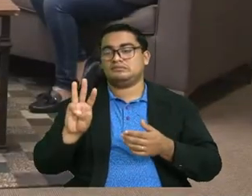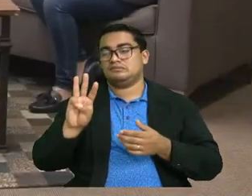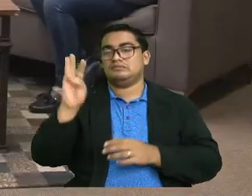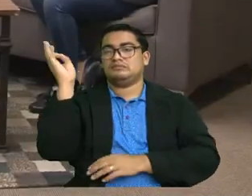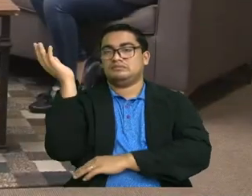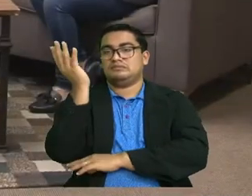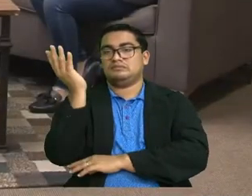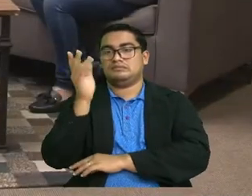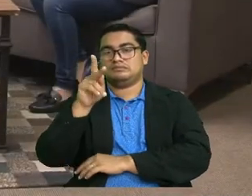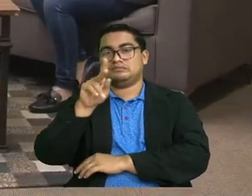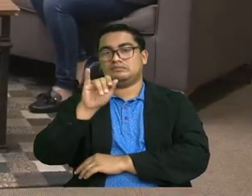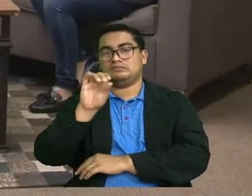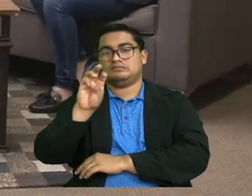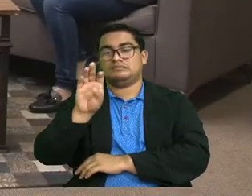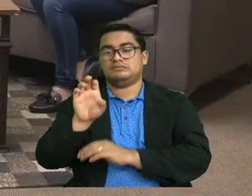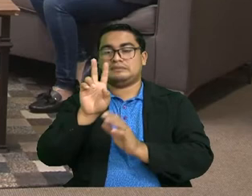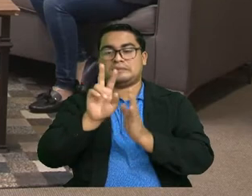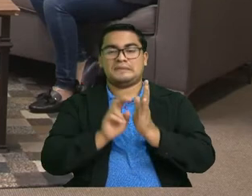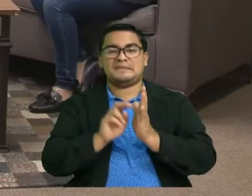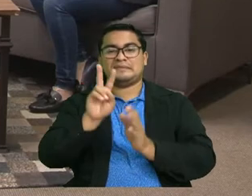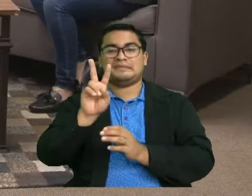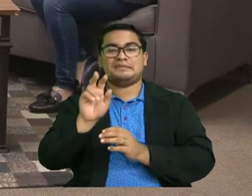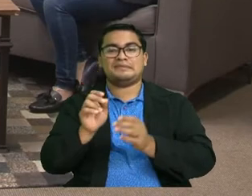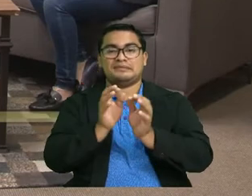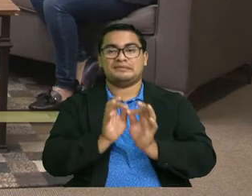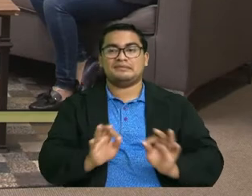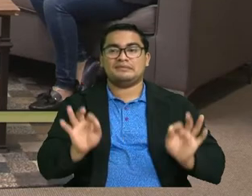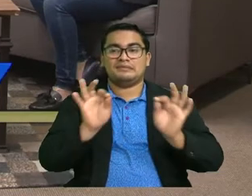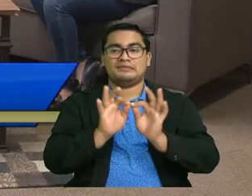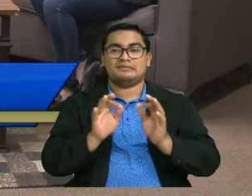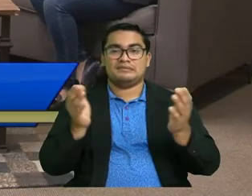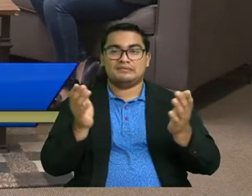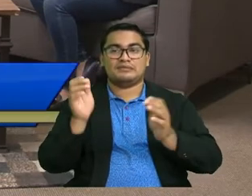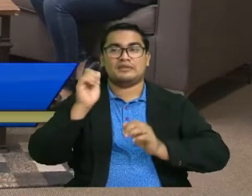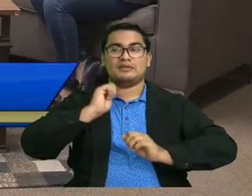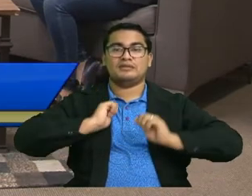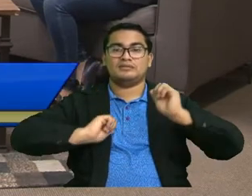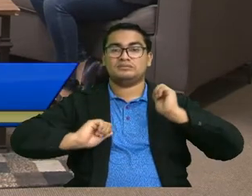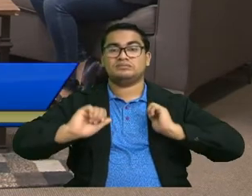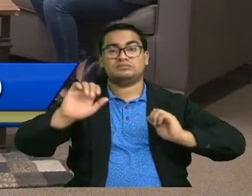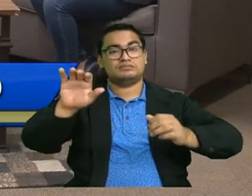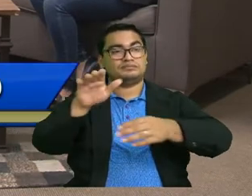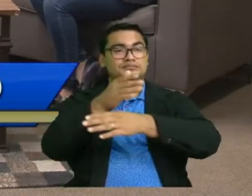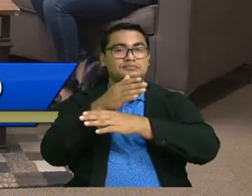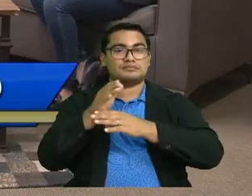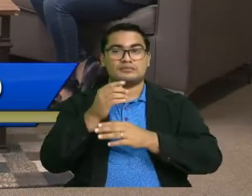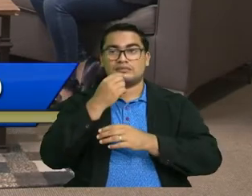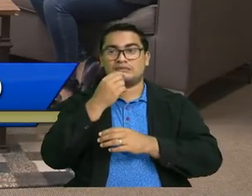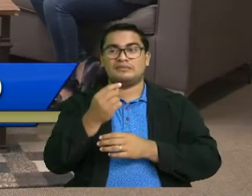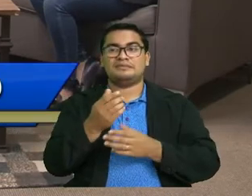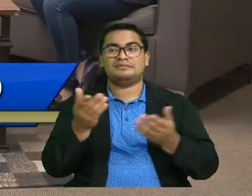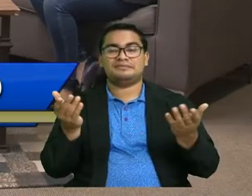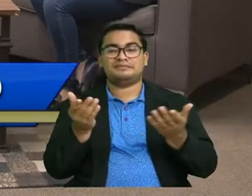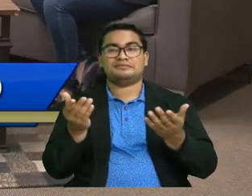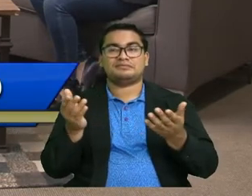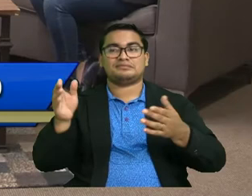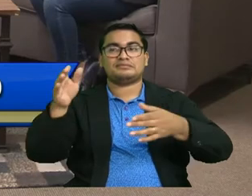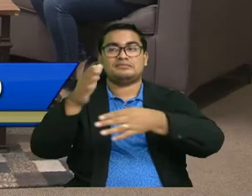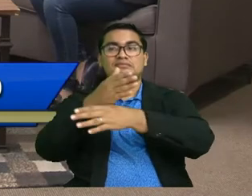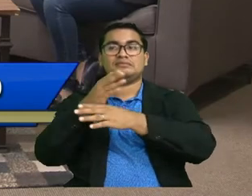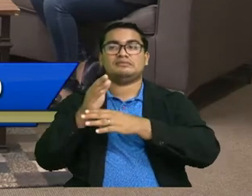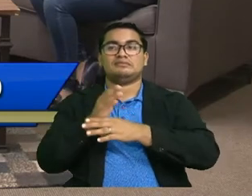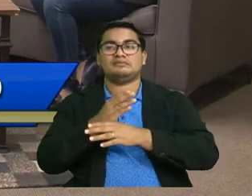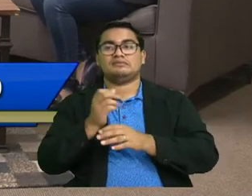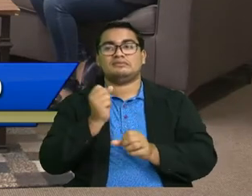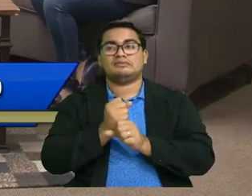ExpoPYME 2020 es la importancia de tener actores de diferentes tamaños, diversificados en sus diferentes